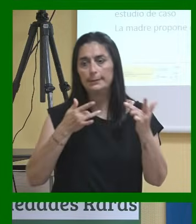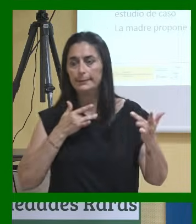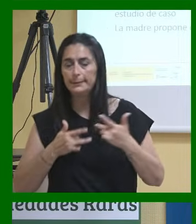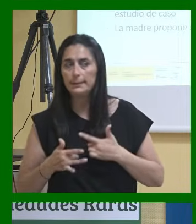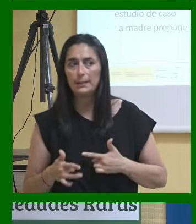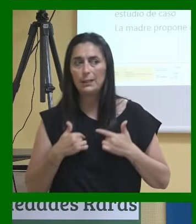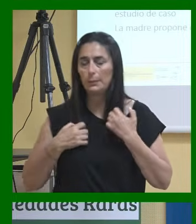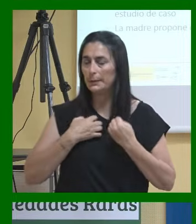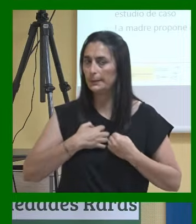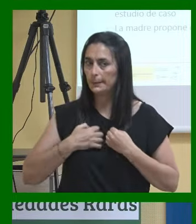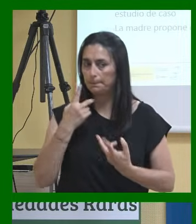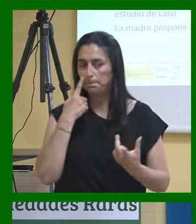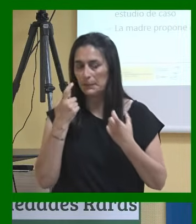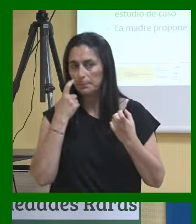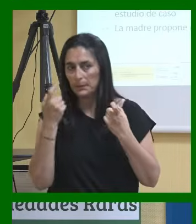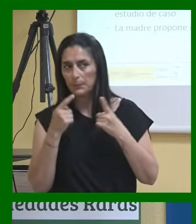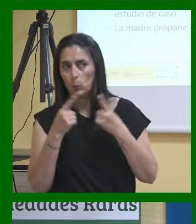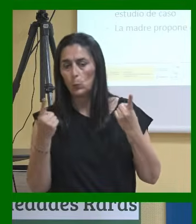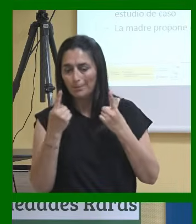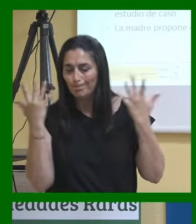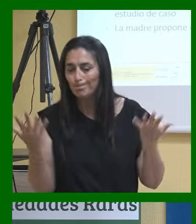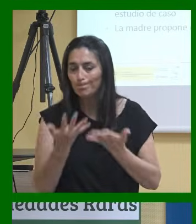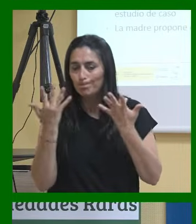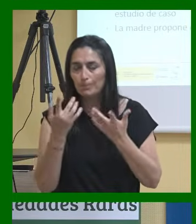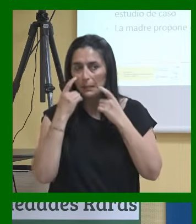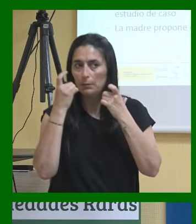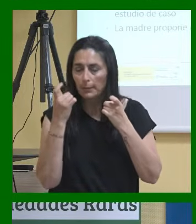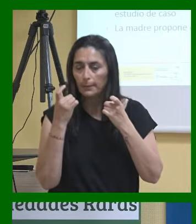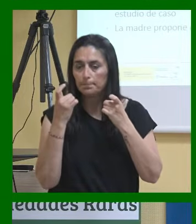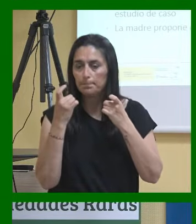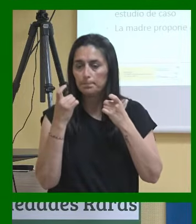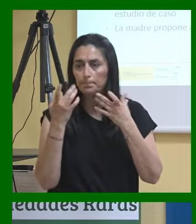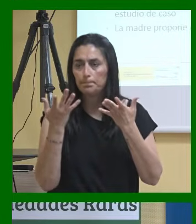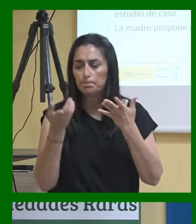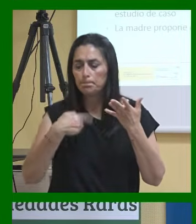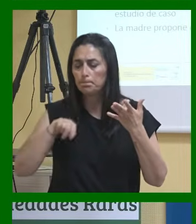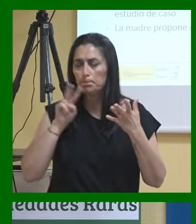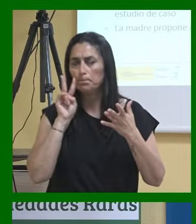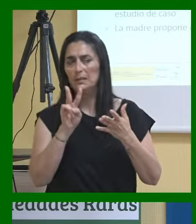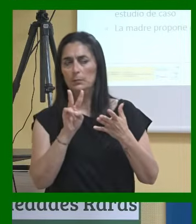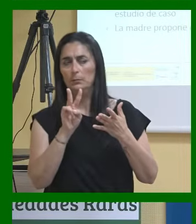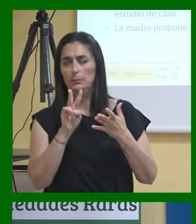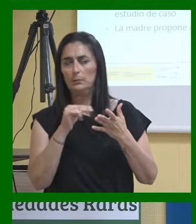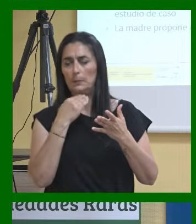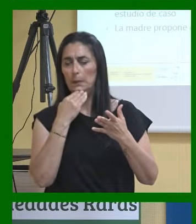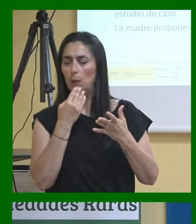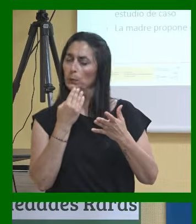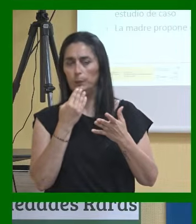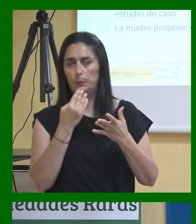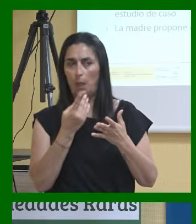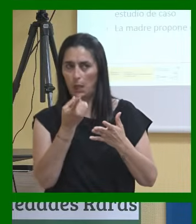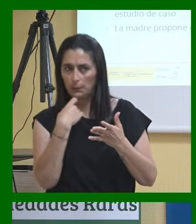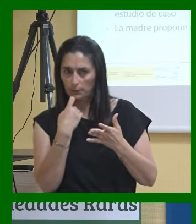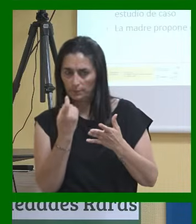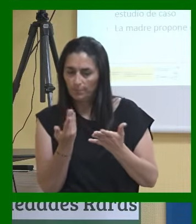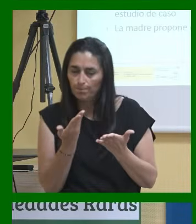sintomatología ansiosa. Intentamos promover la socialización, pero vemos que algo falla, ¿no? Que hay algo más. Entonces